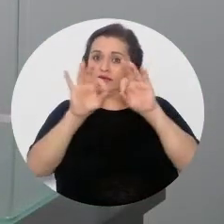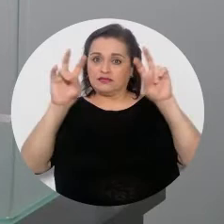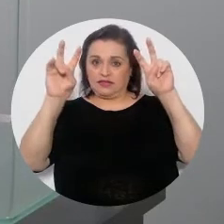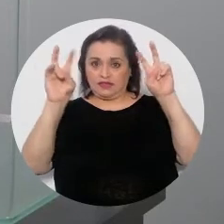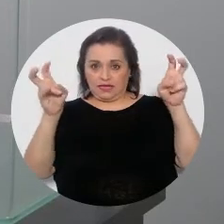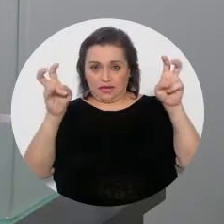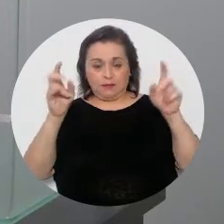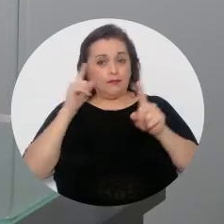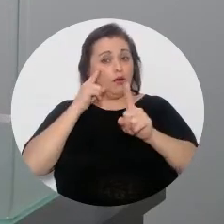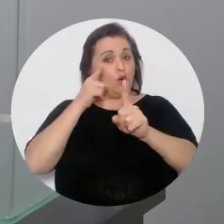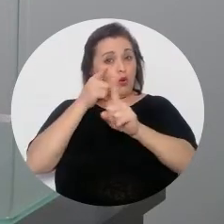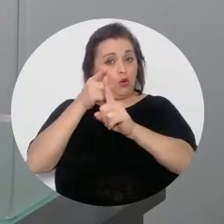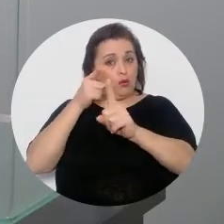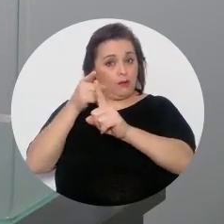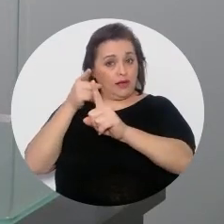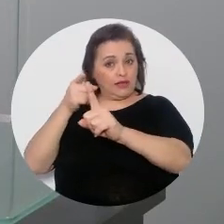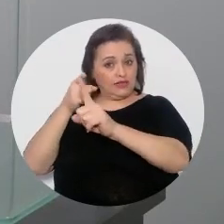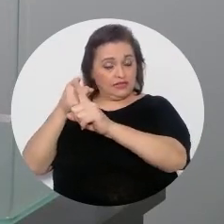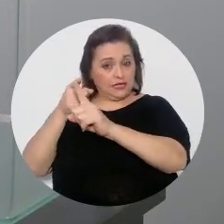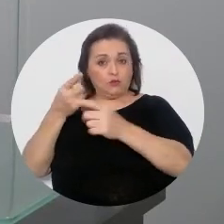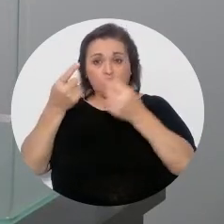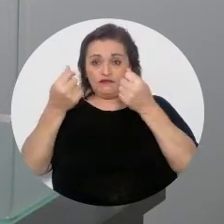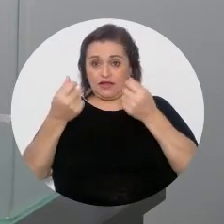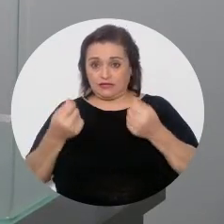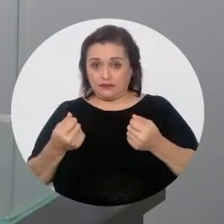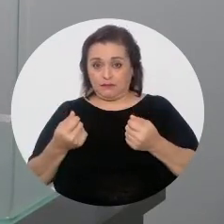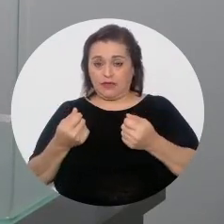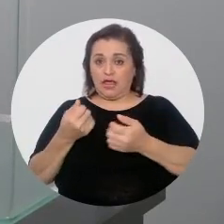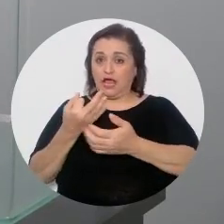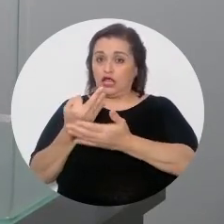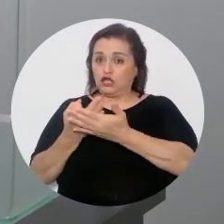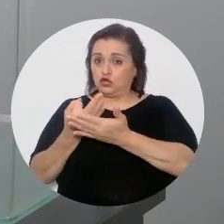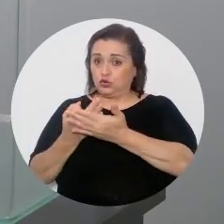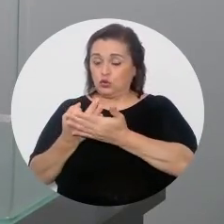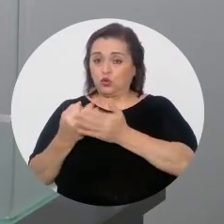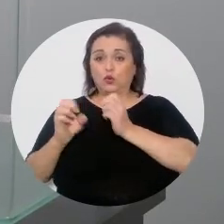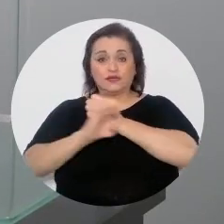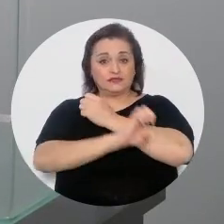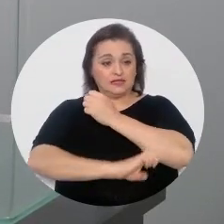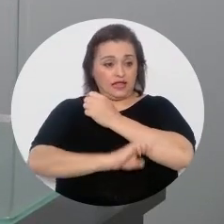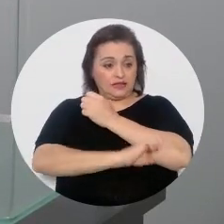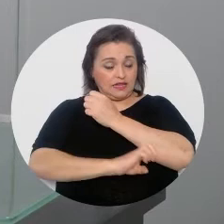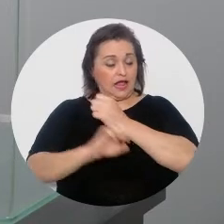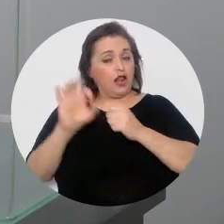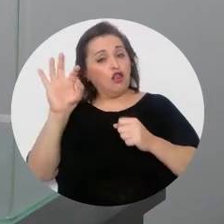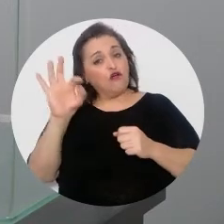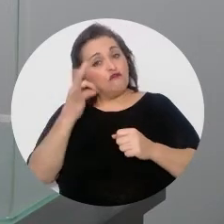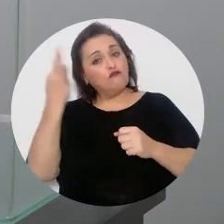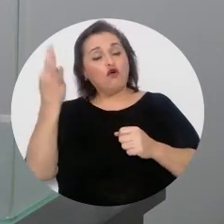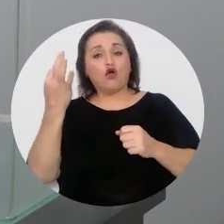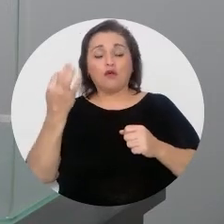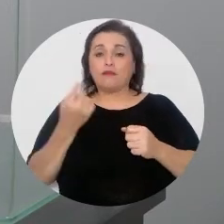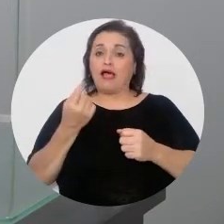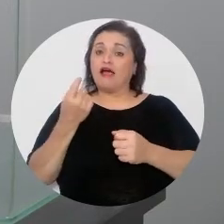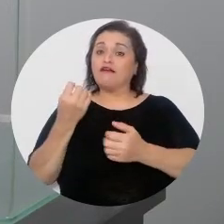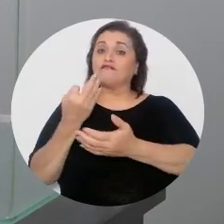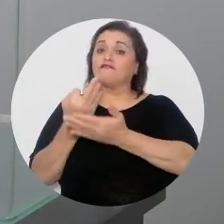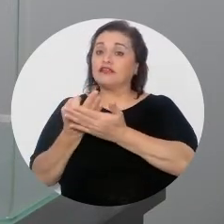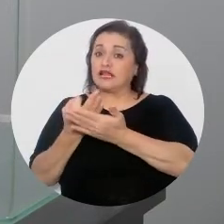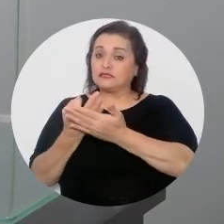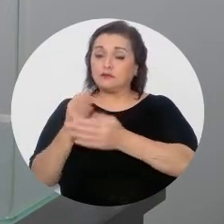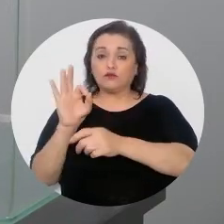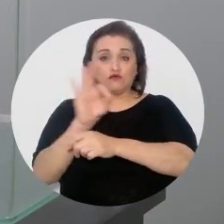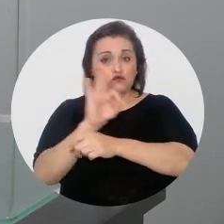del tema, con los objetivos del financiamiento estatal, la manera en que este